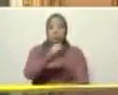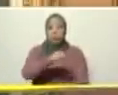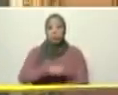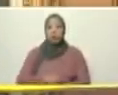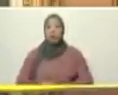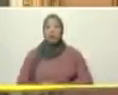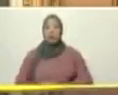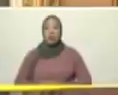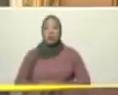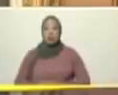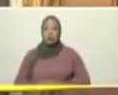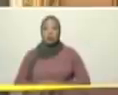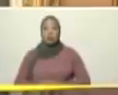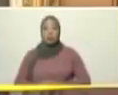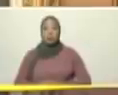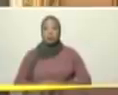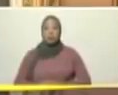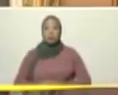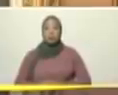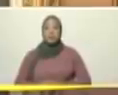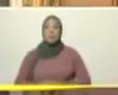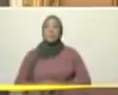a rodear aquello.